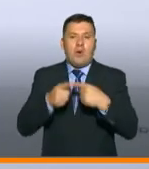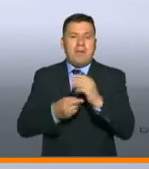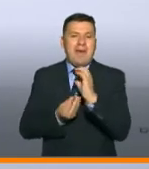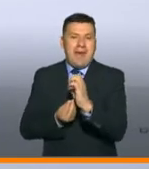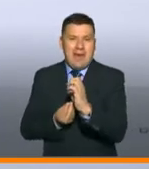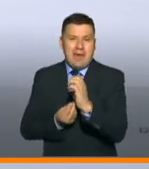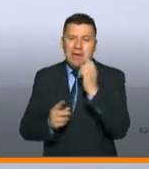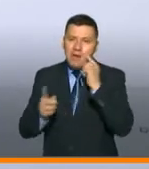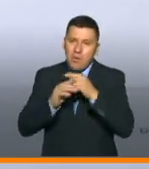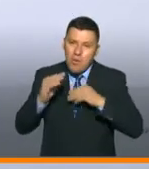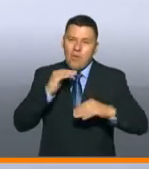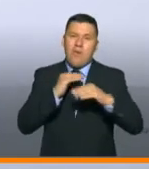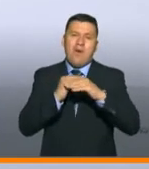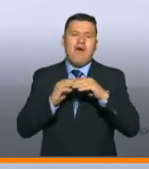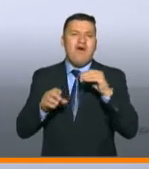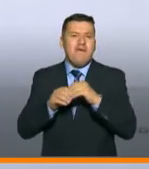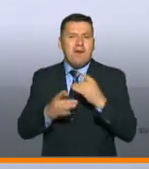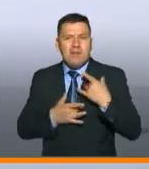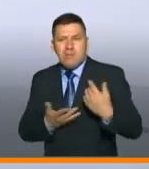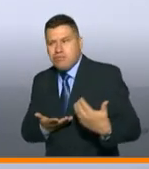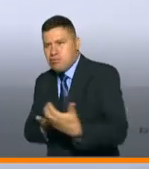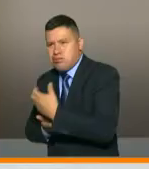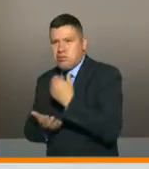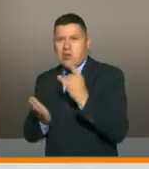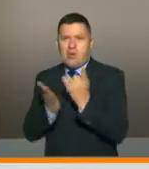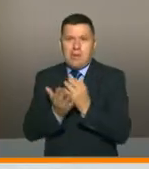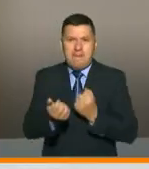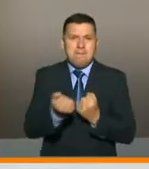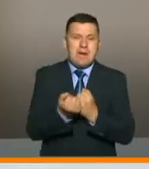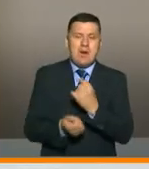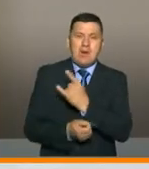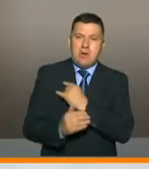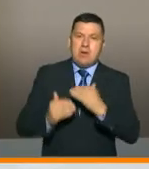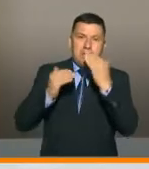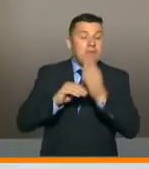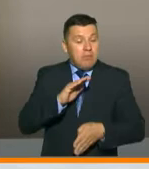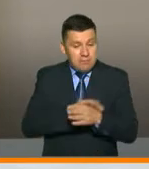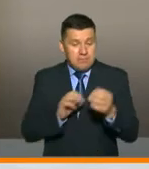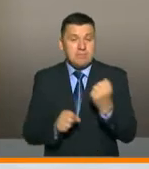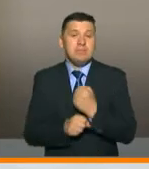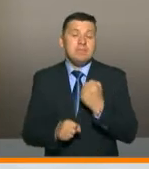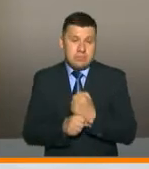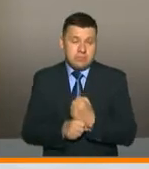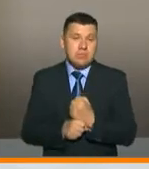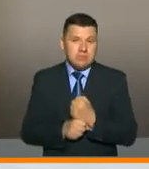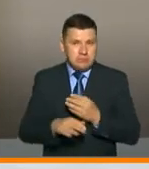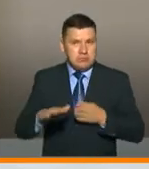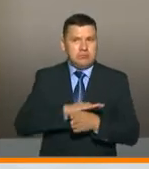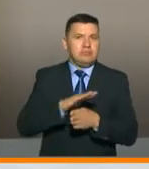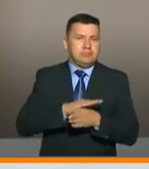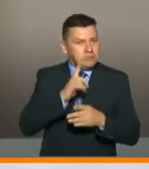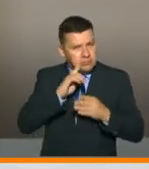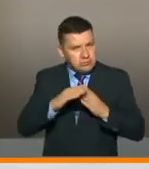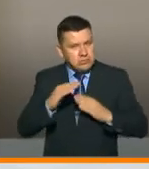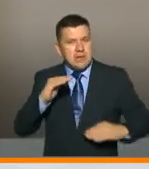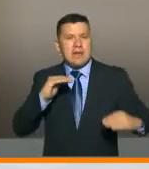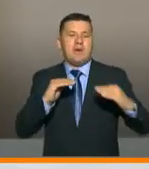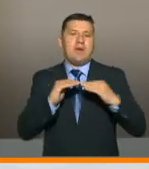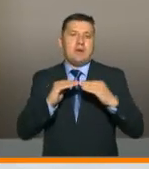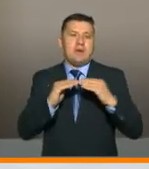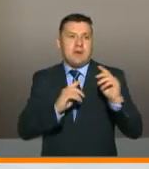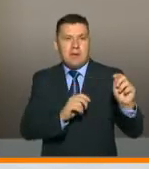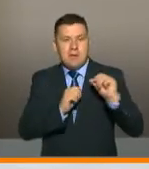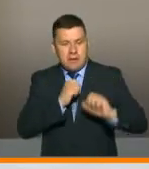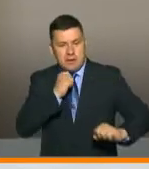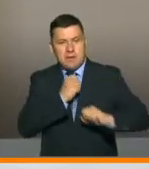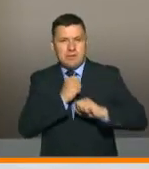componente de equidad, así como el Fondo Solidario para la Educación Superior, hemos logrado seguir trabajando en el acceso con equidad, obteniendo auxilio